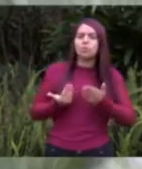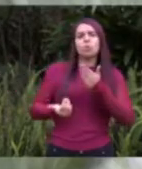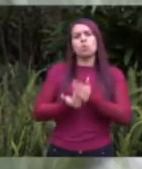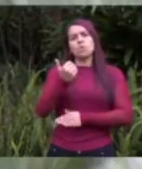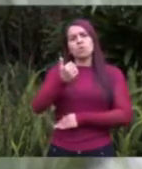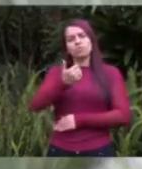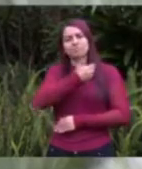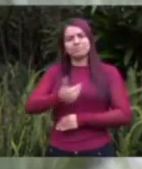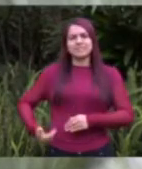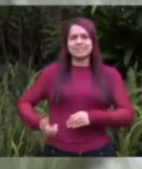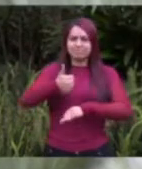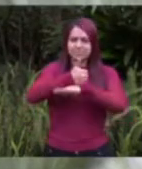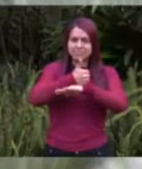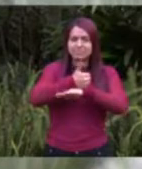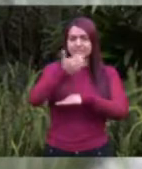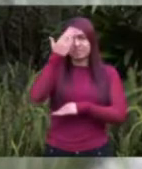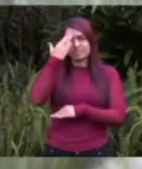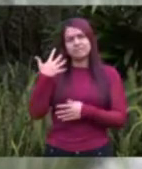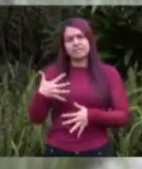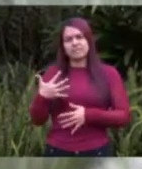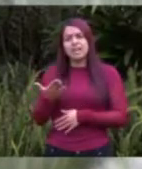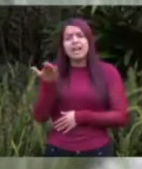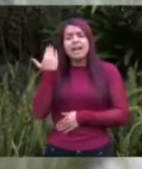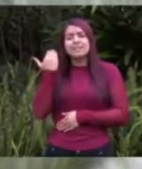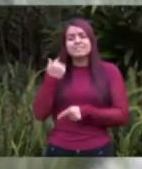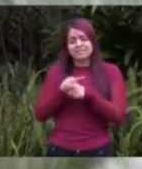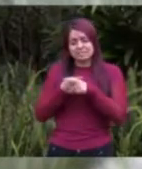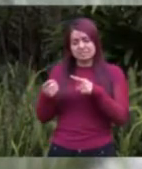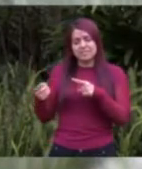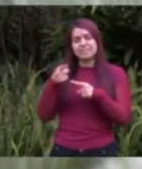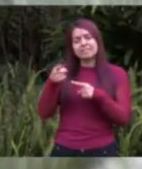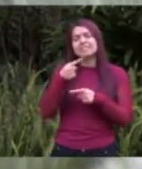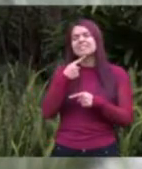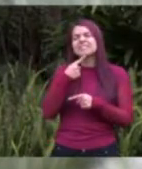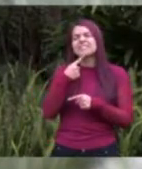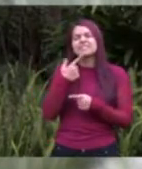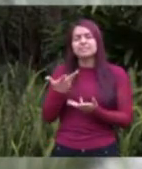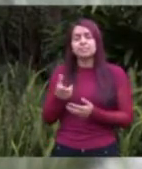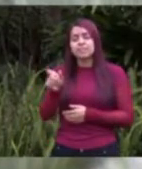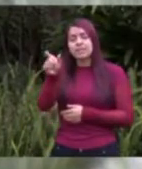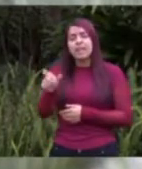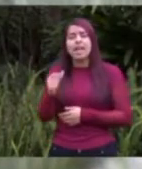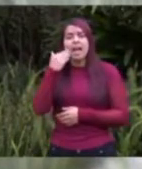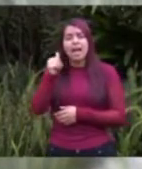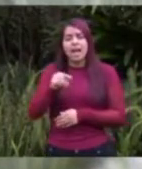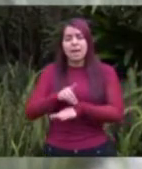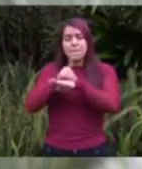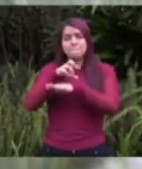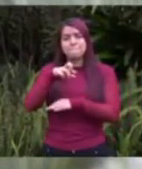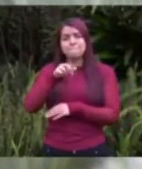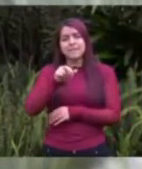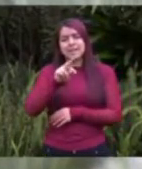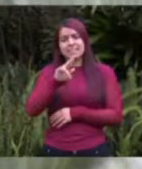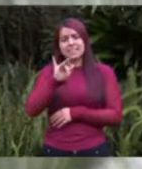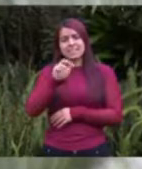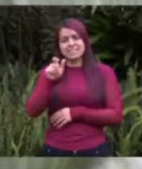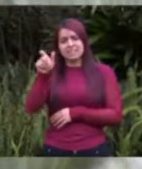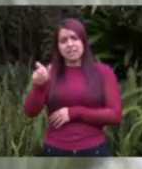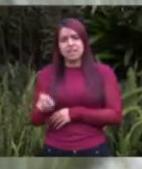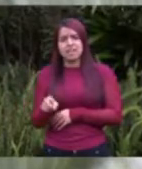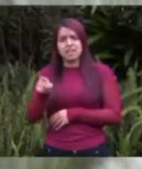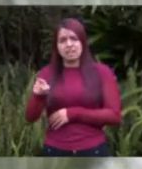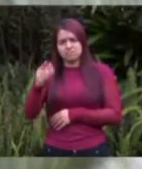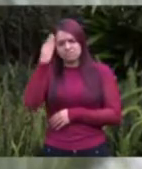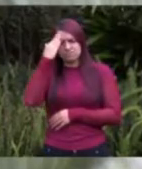JEP, anotaba con humor la semana pasada que la doctora Patricia había asumido la presidencia de la JEP cuando ésta